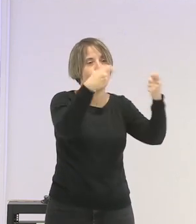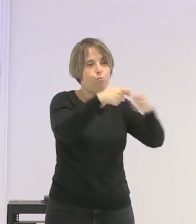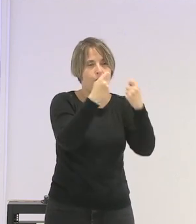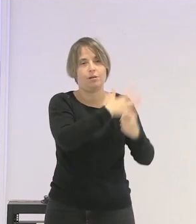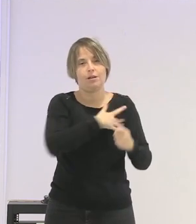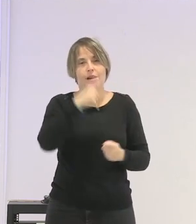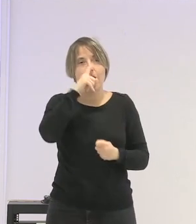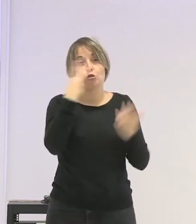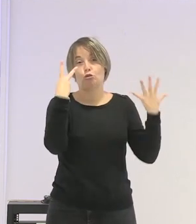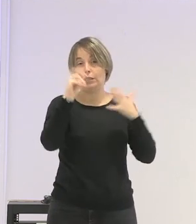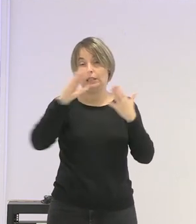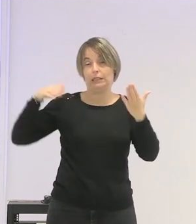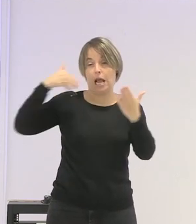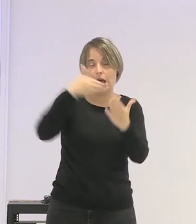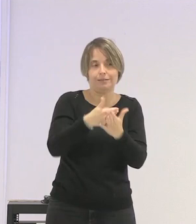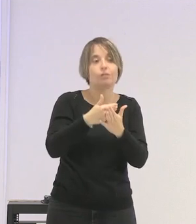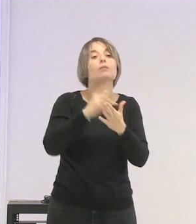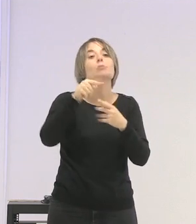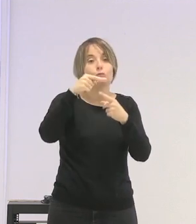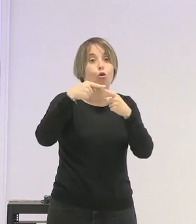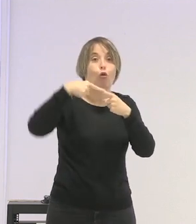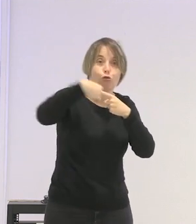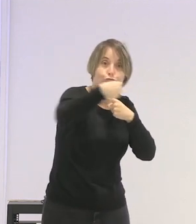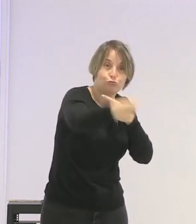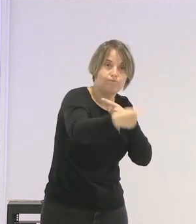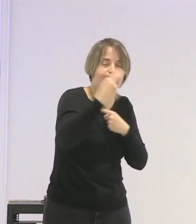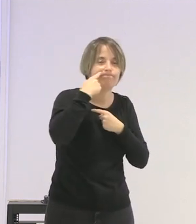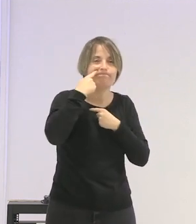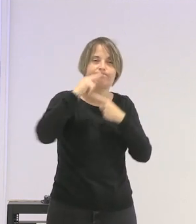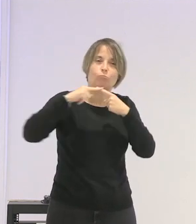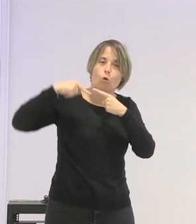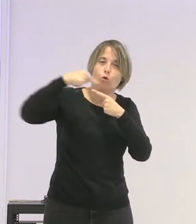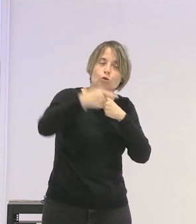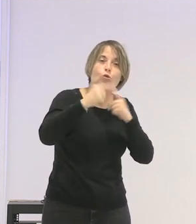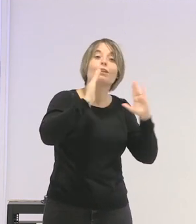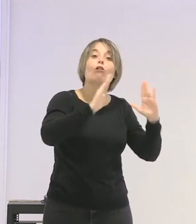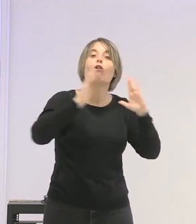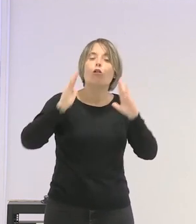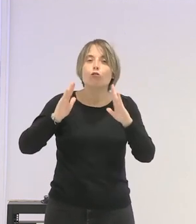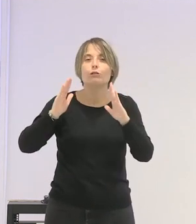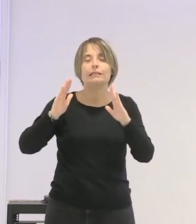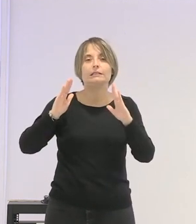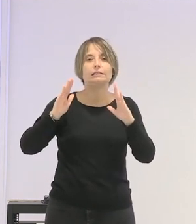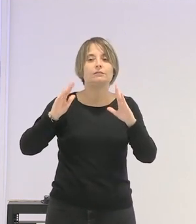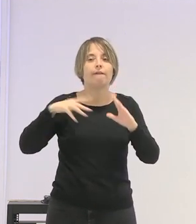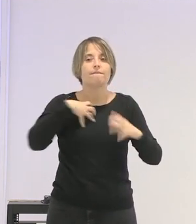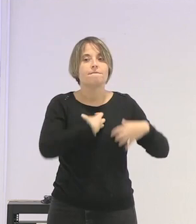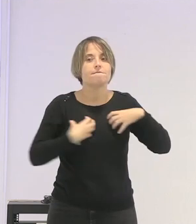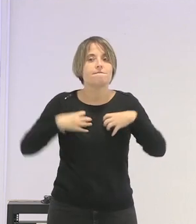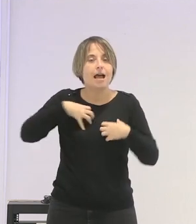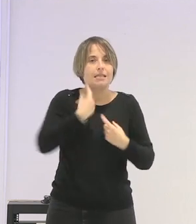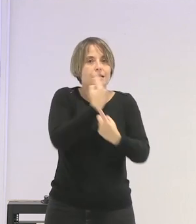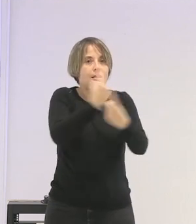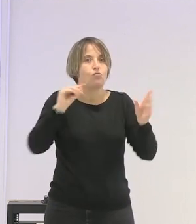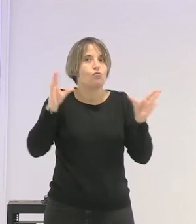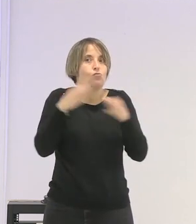70, tiene consecuencias, digamos, en el orden de aumentar las ansiedades vitales de